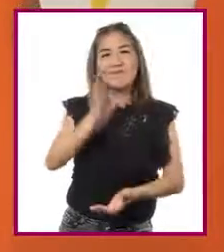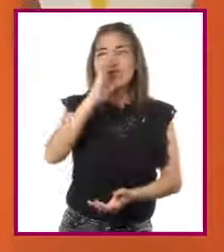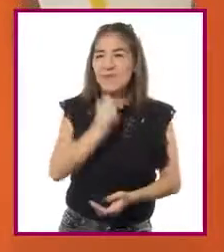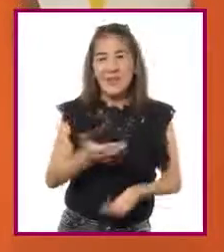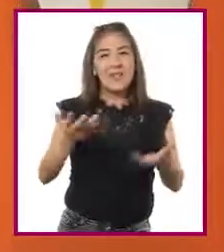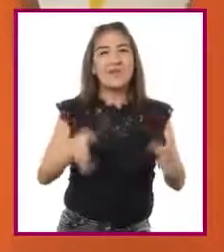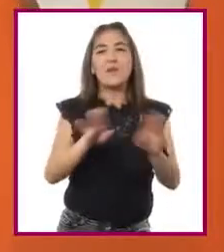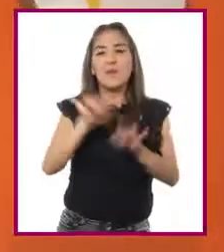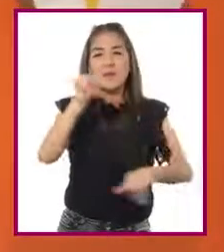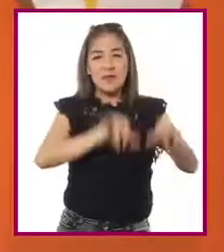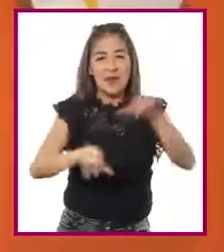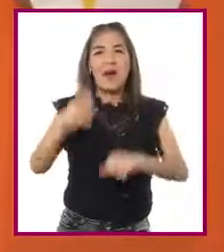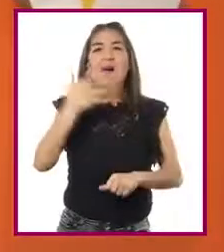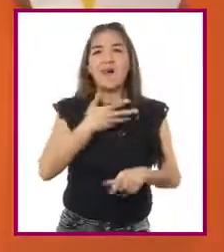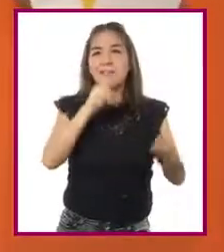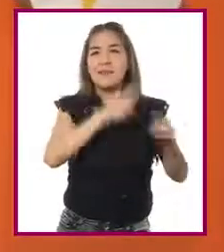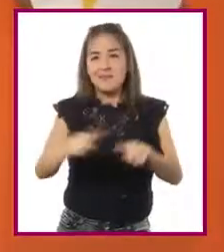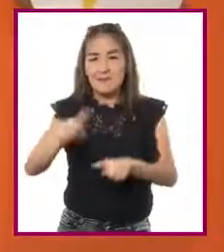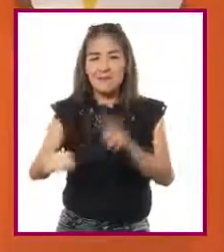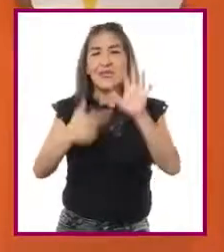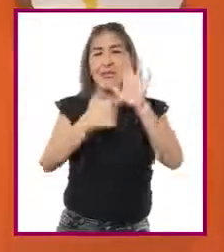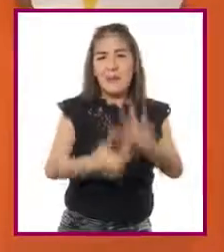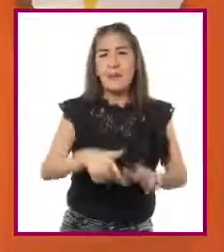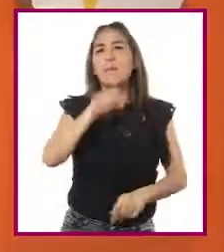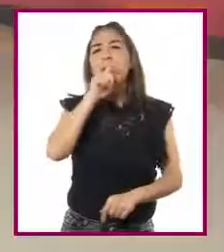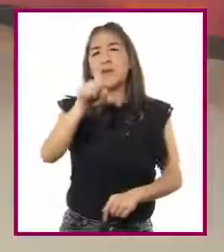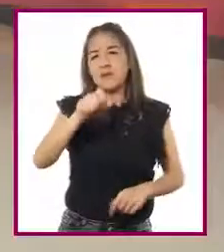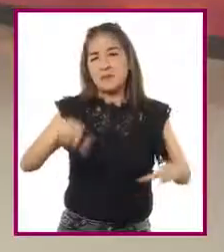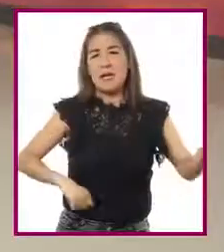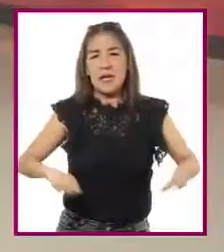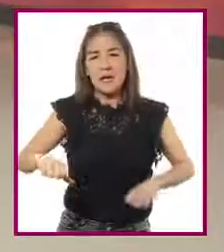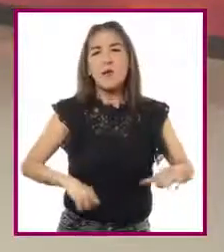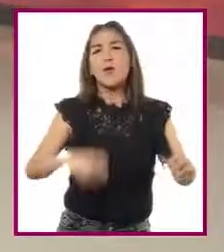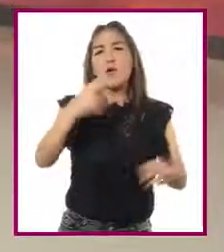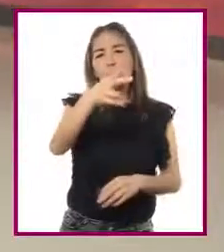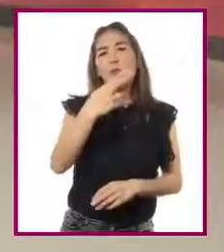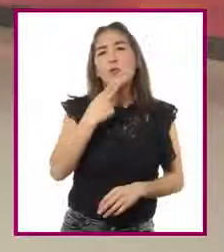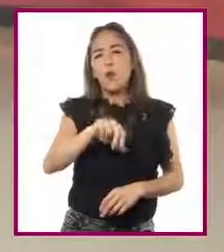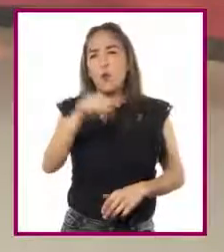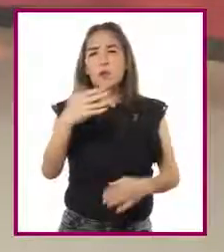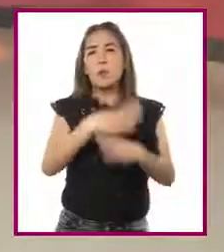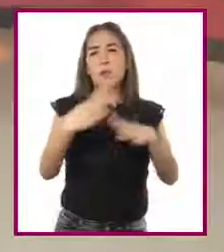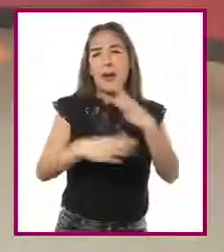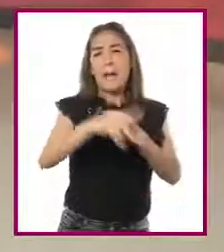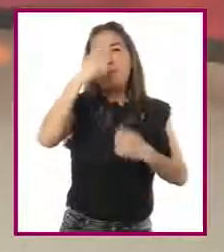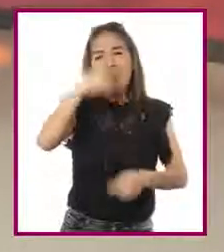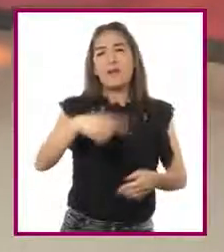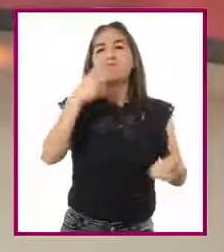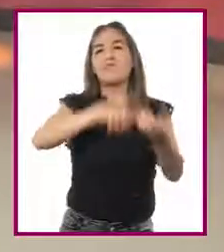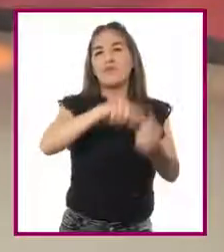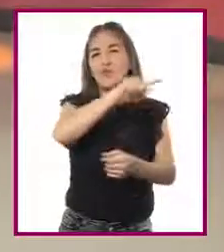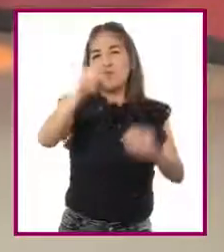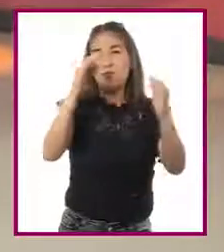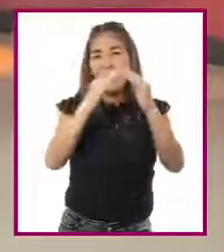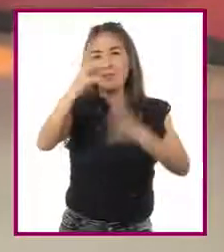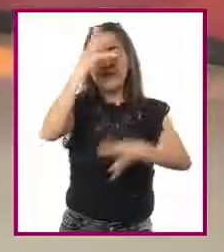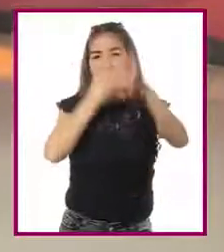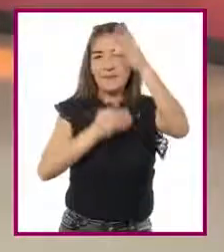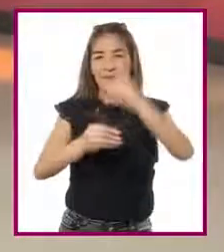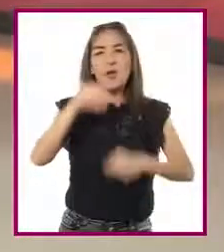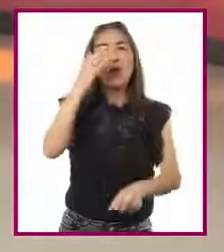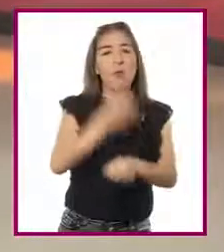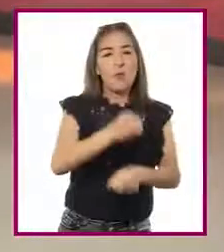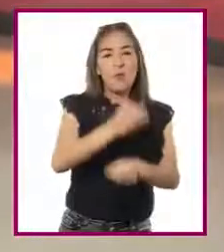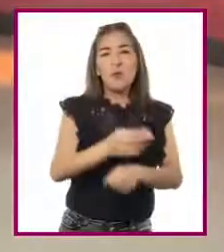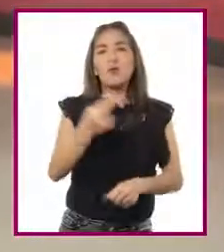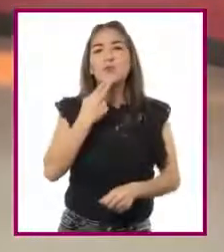se han presentado grandes retos, pero también oportunidades de utilizar otros recursos para aprender desde casa. En este sentido,